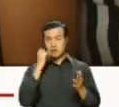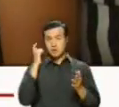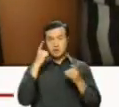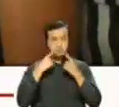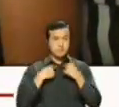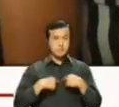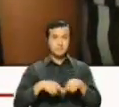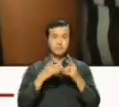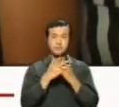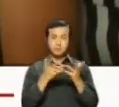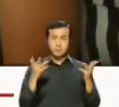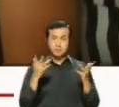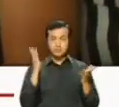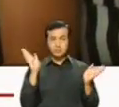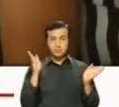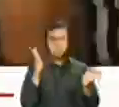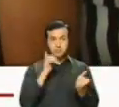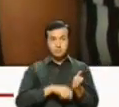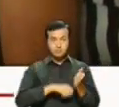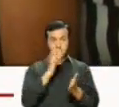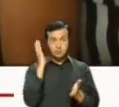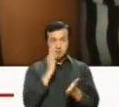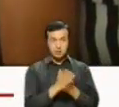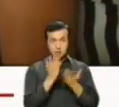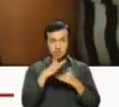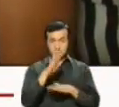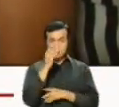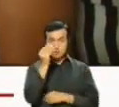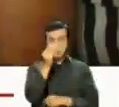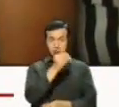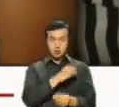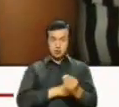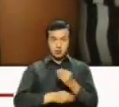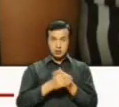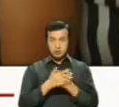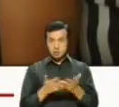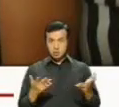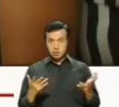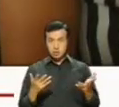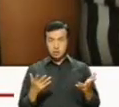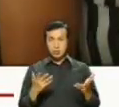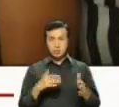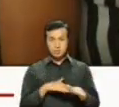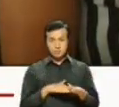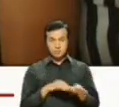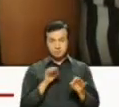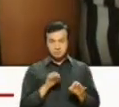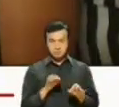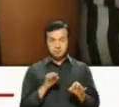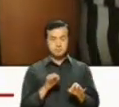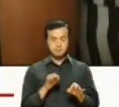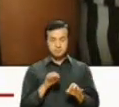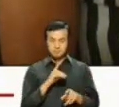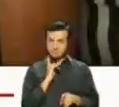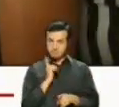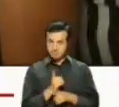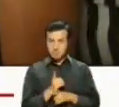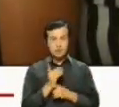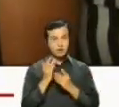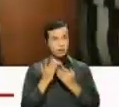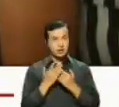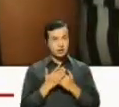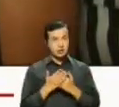declarar las terminaciones unilaterales y recuperar los valores ejecutando las garantías, esa va a ser la vía que vamos a hacer. De